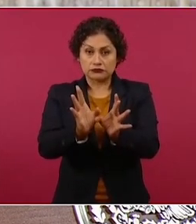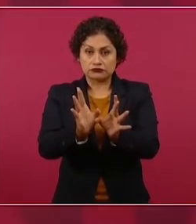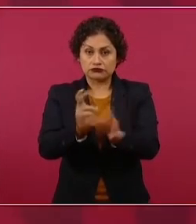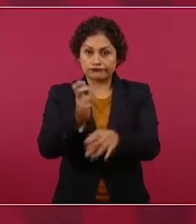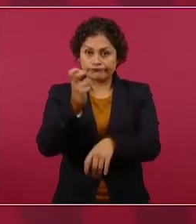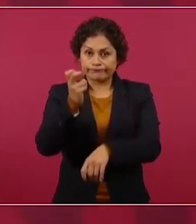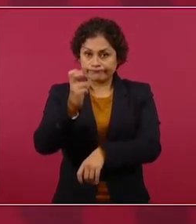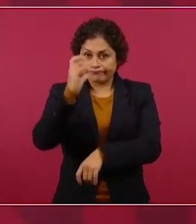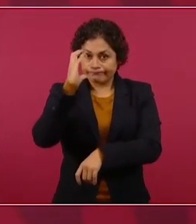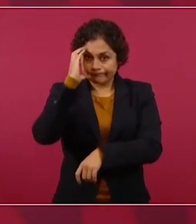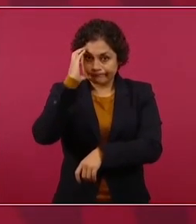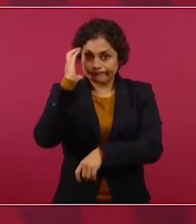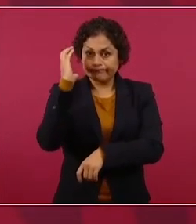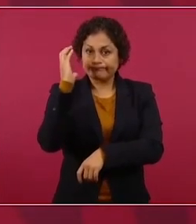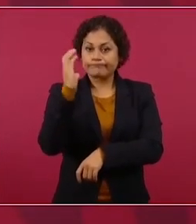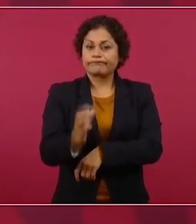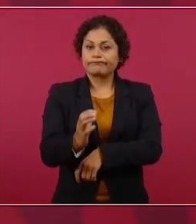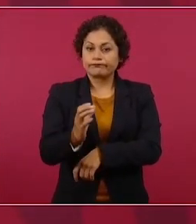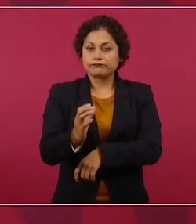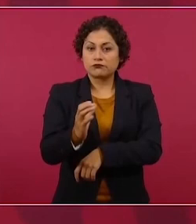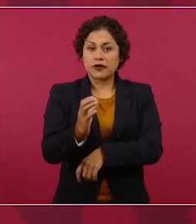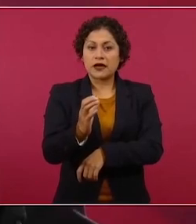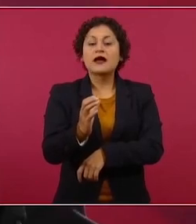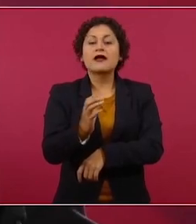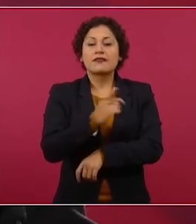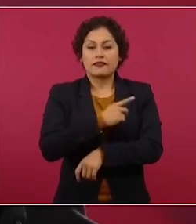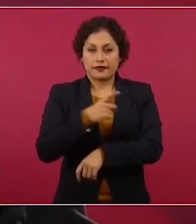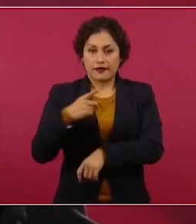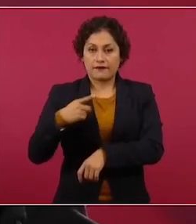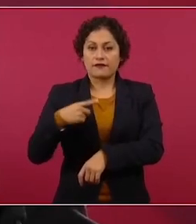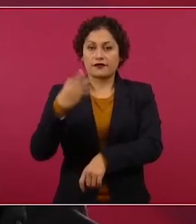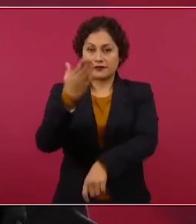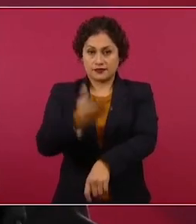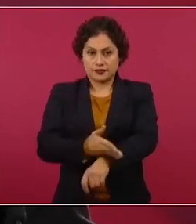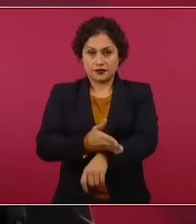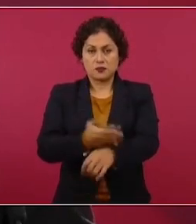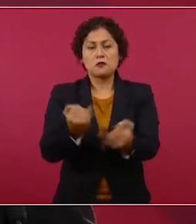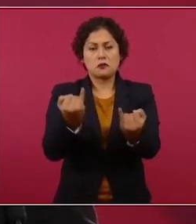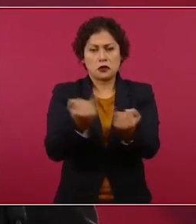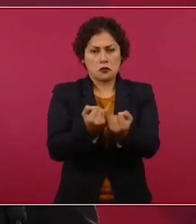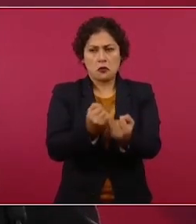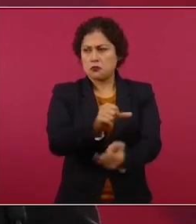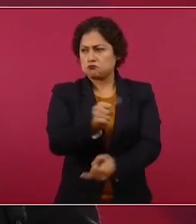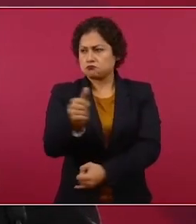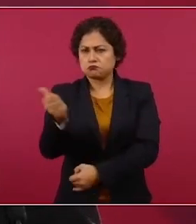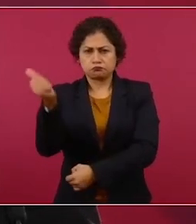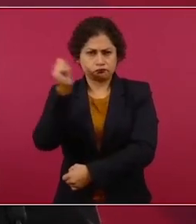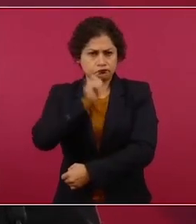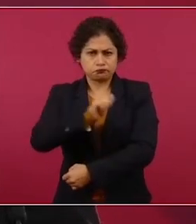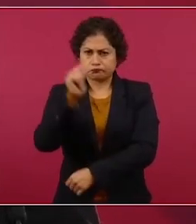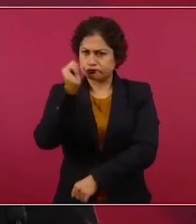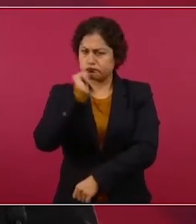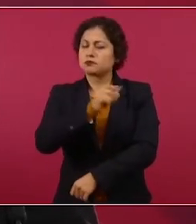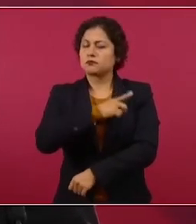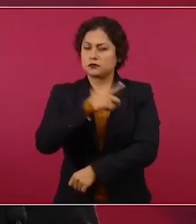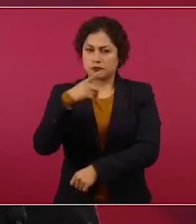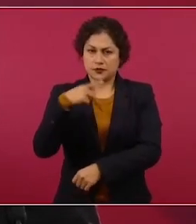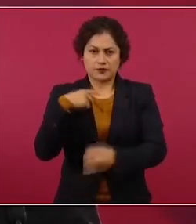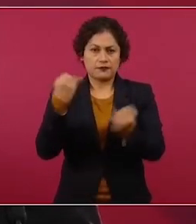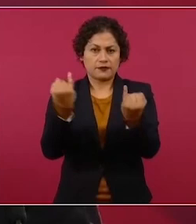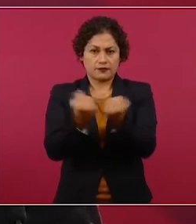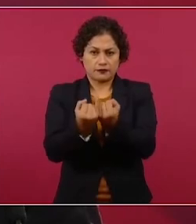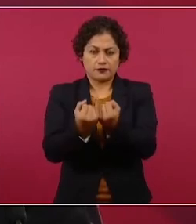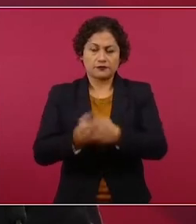ningún crimen sin castigo. Entonces, vamos a